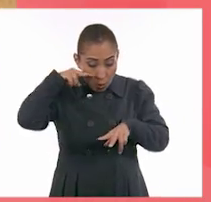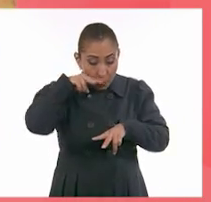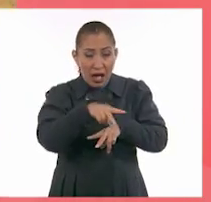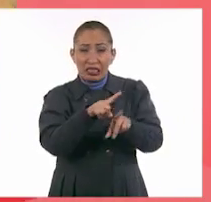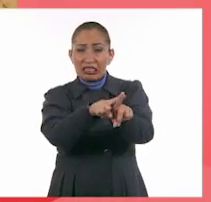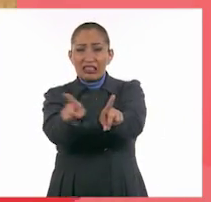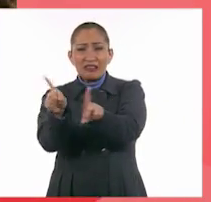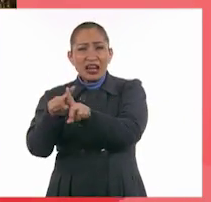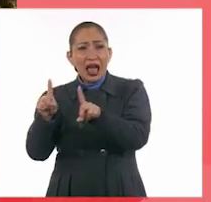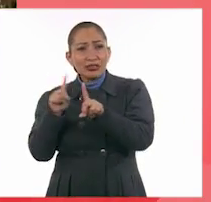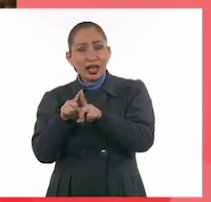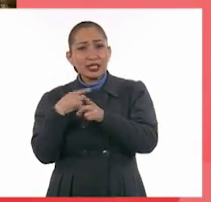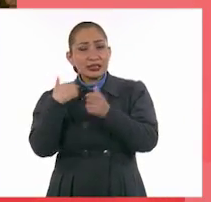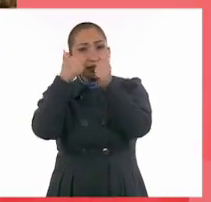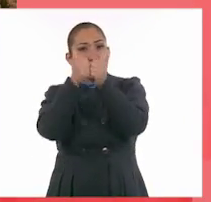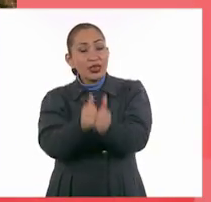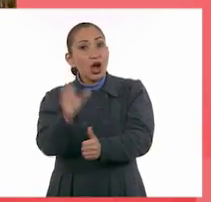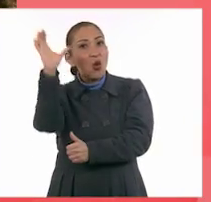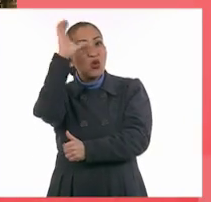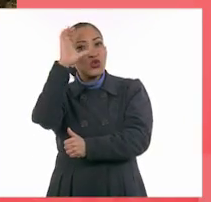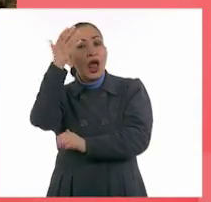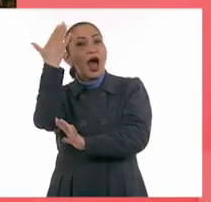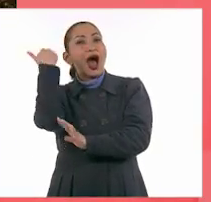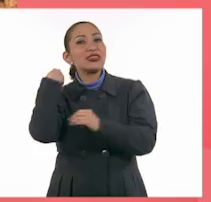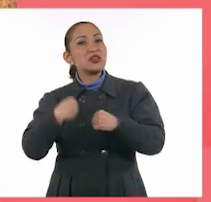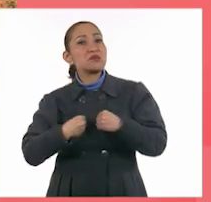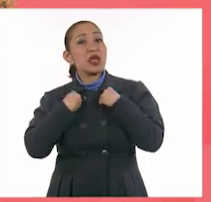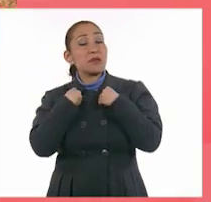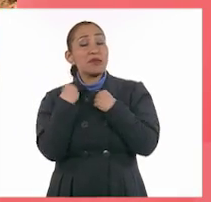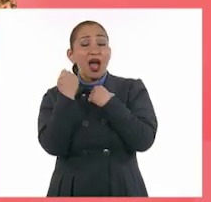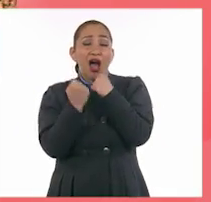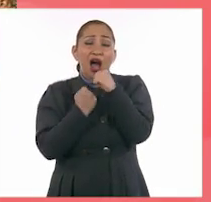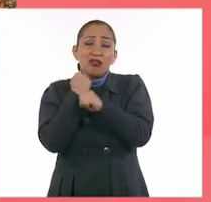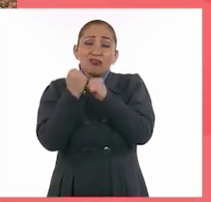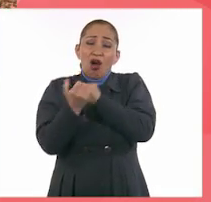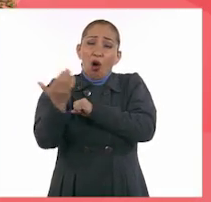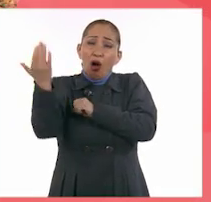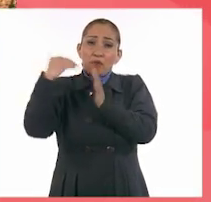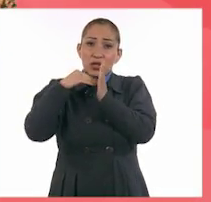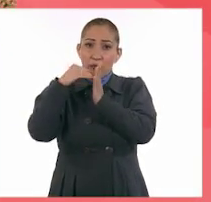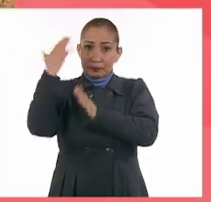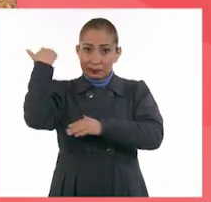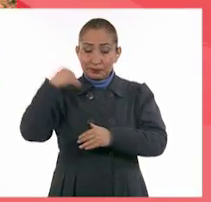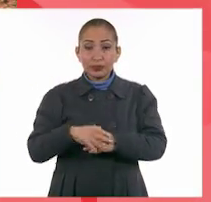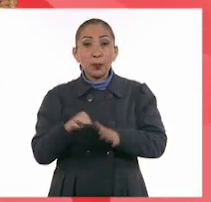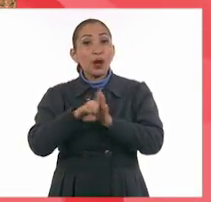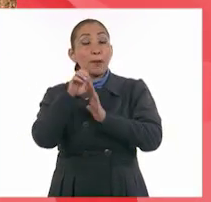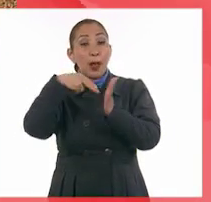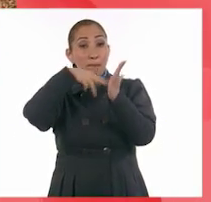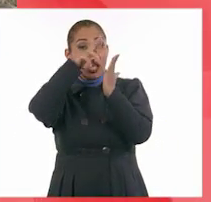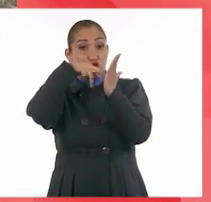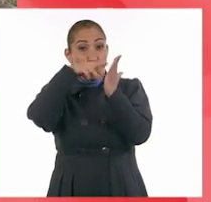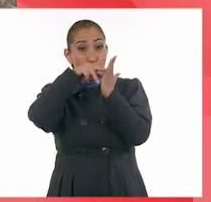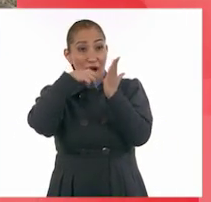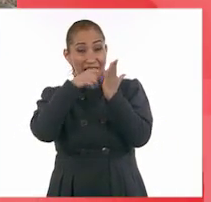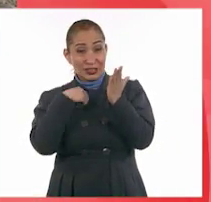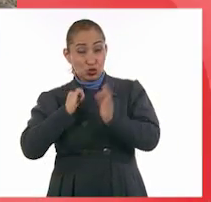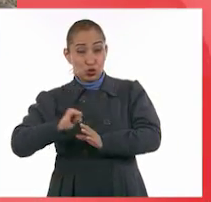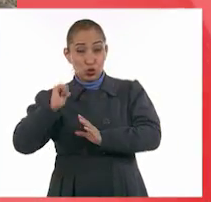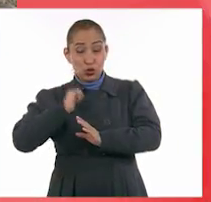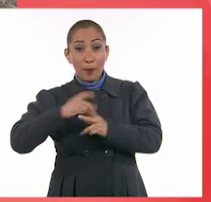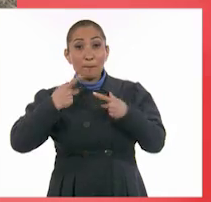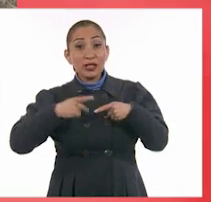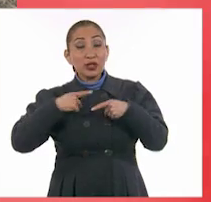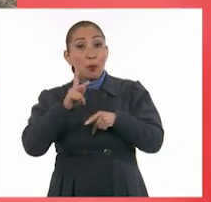encuentran numerosos vestigios de las culturas que los habitaron hace cientos de años, como las pinturas rupestres que los